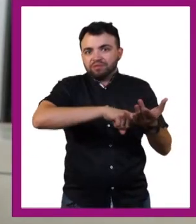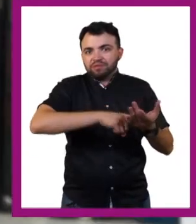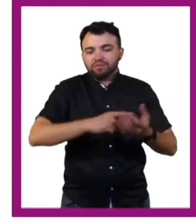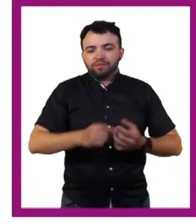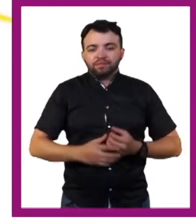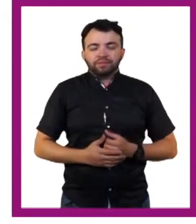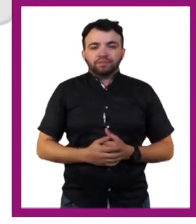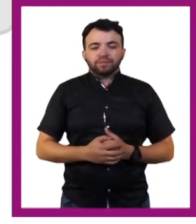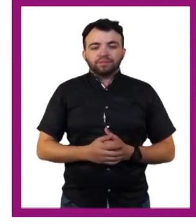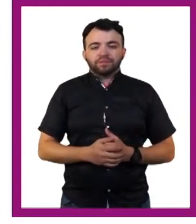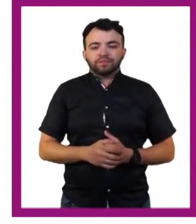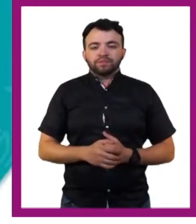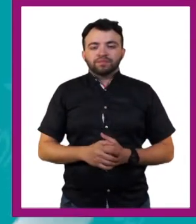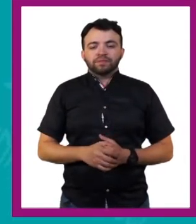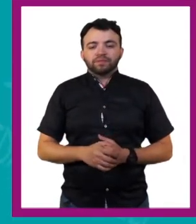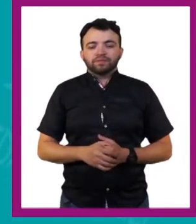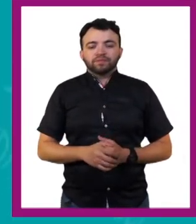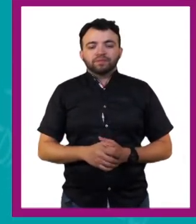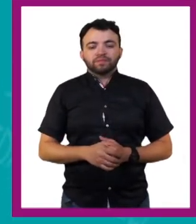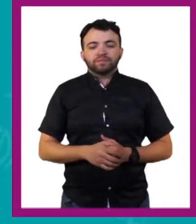¡Wow!